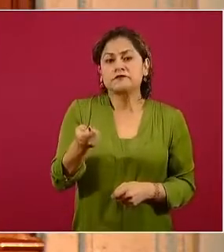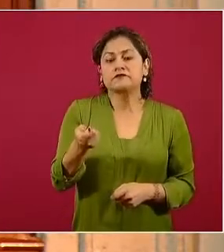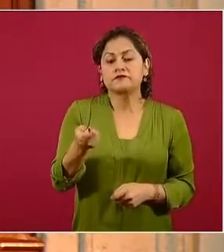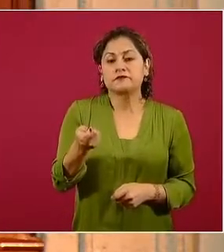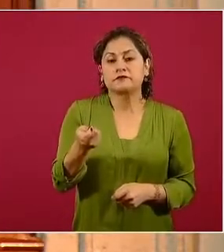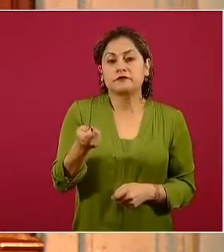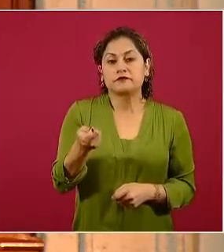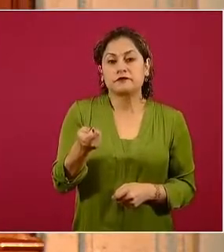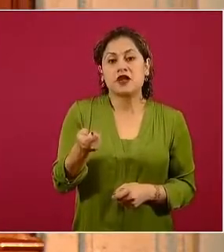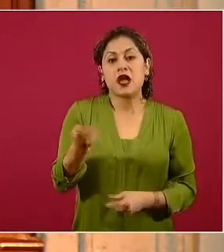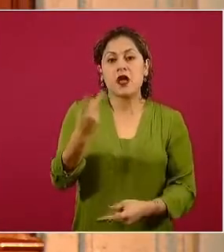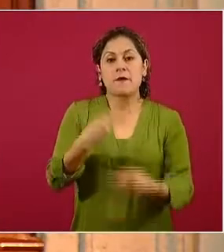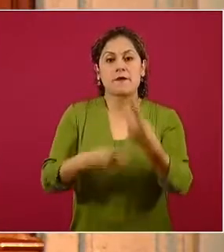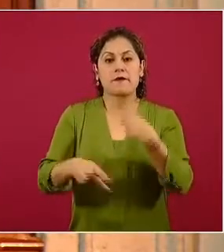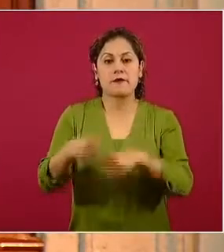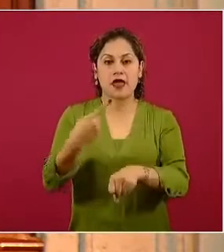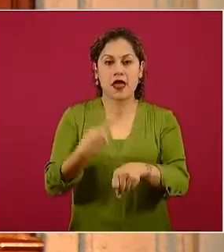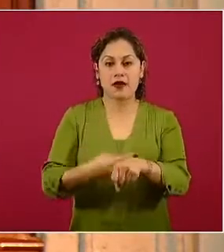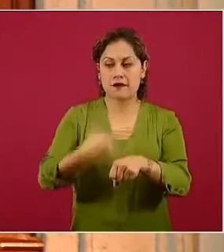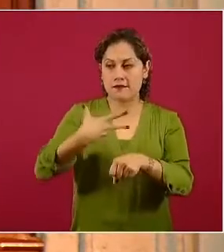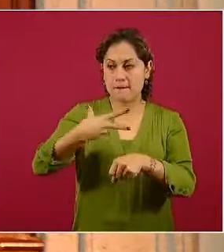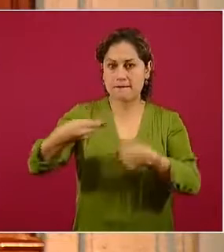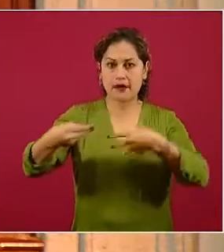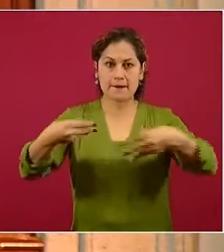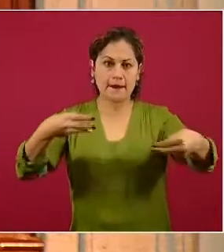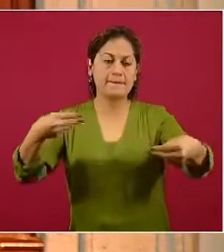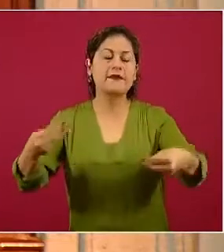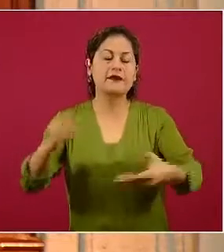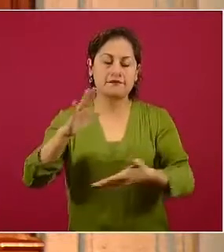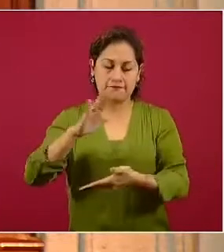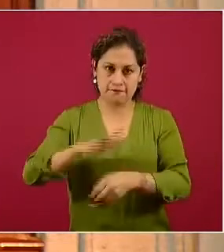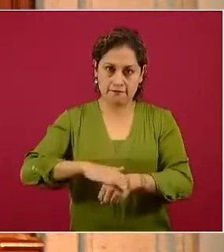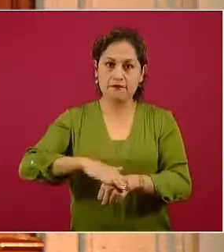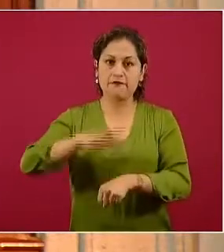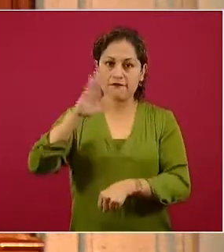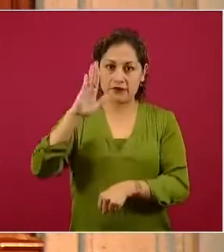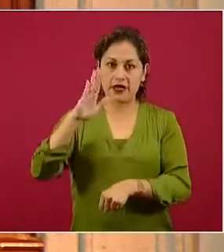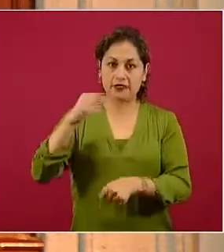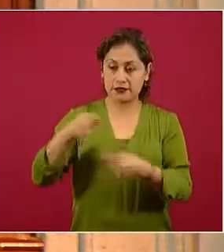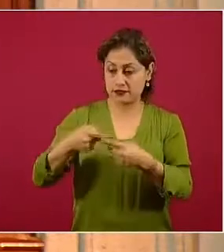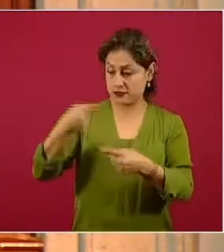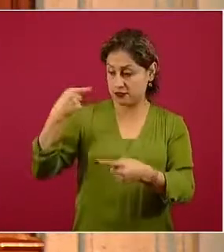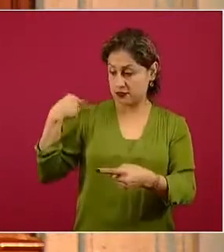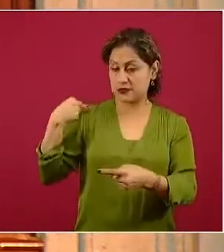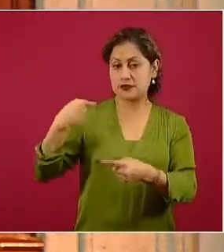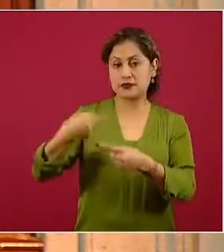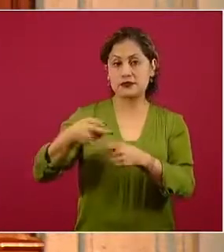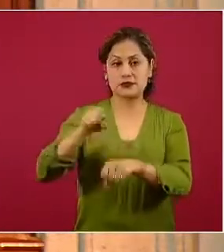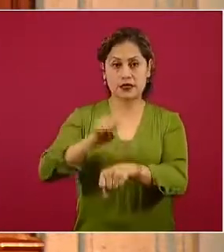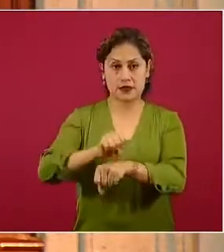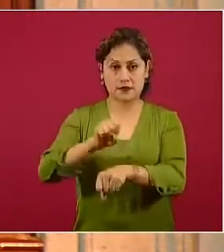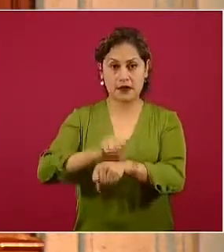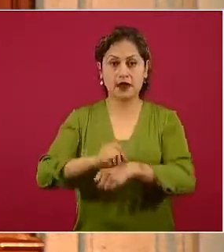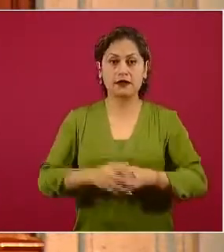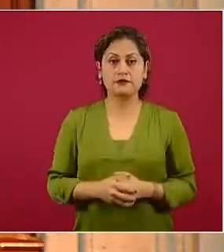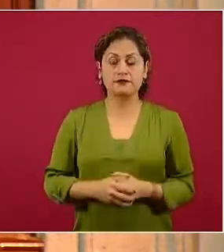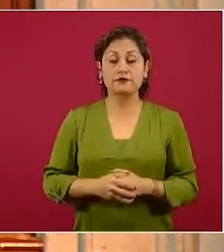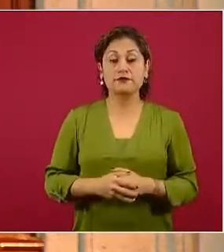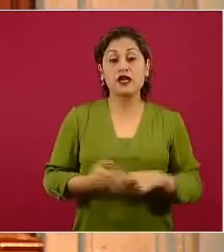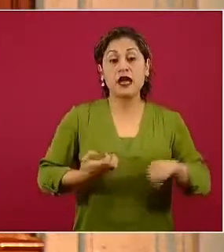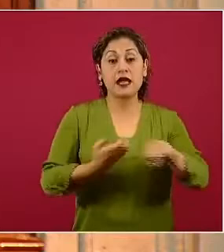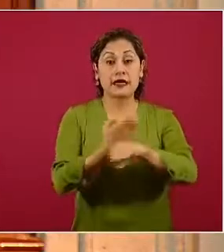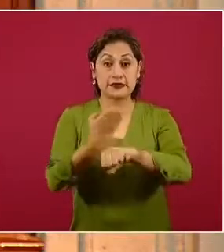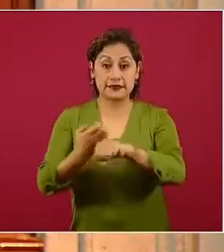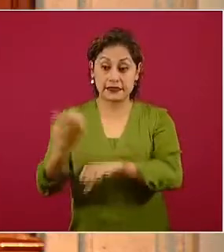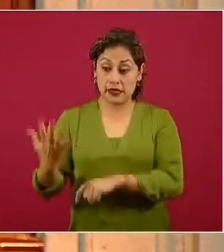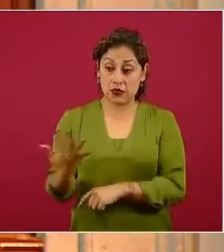que ha habido de la transmisión y de la epidemia en sí en el país en las últimas semanas. Solamente 5 entidades estarían